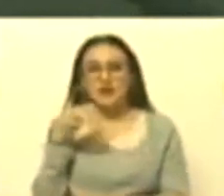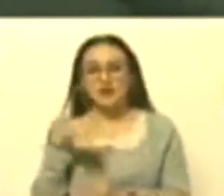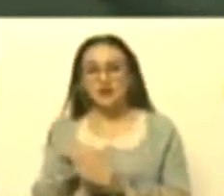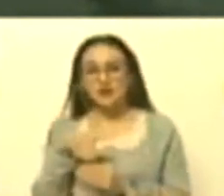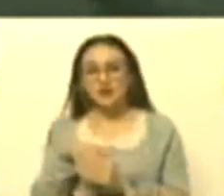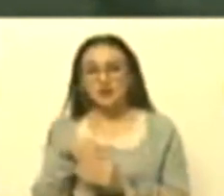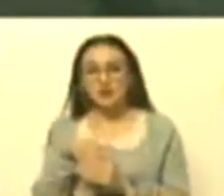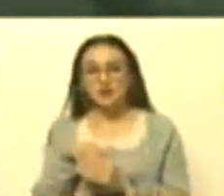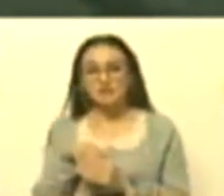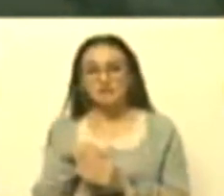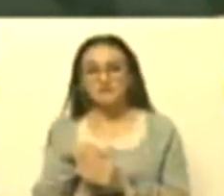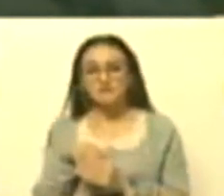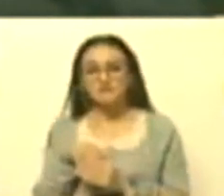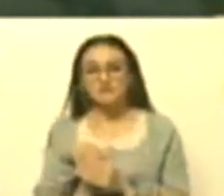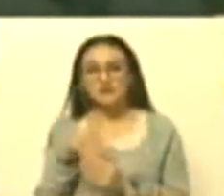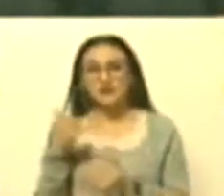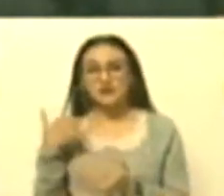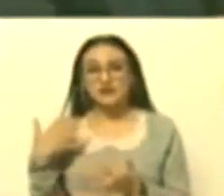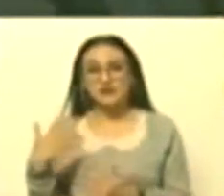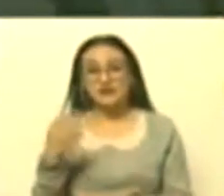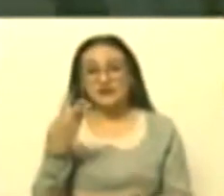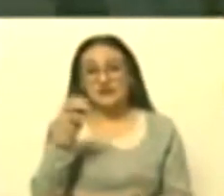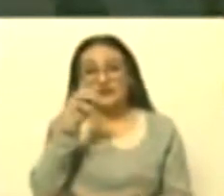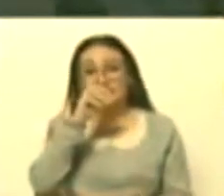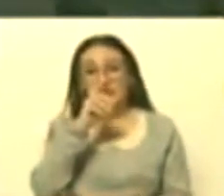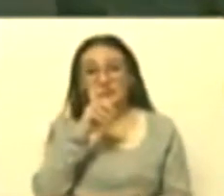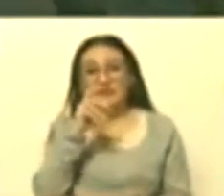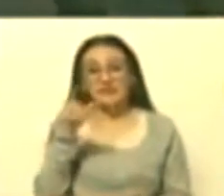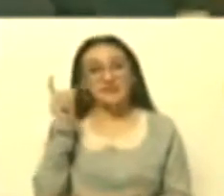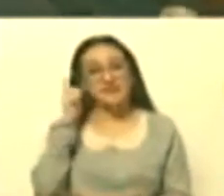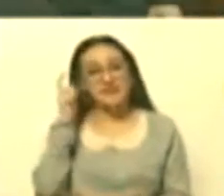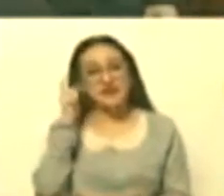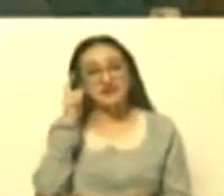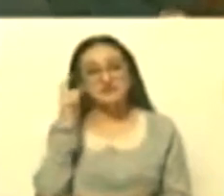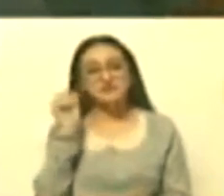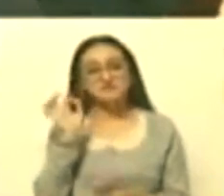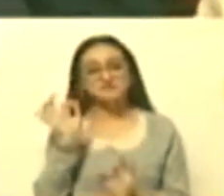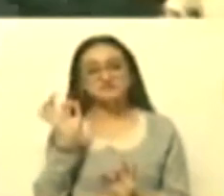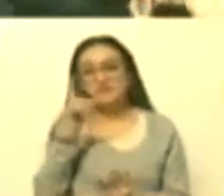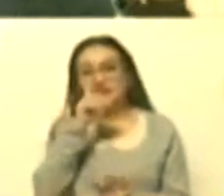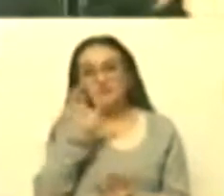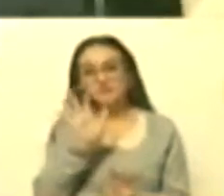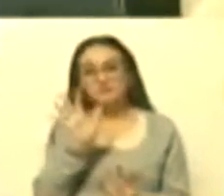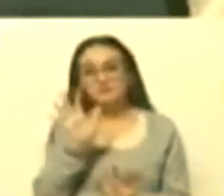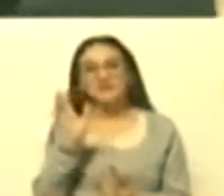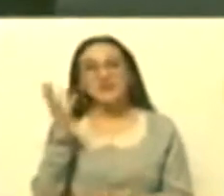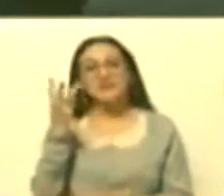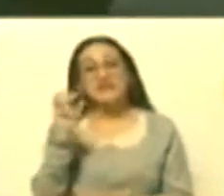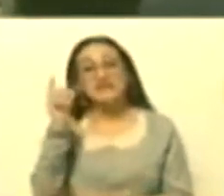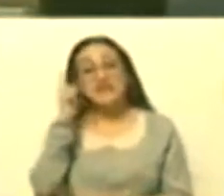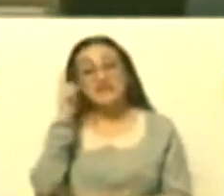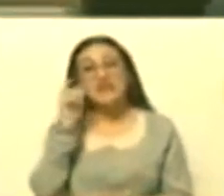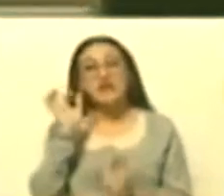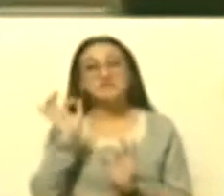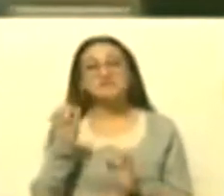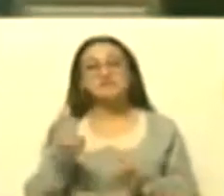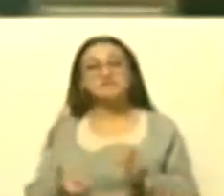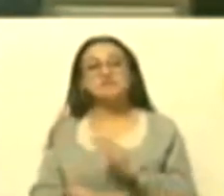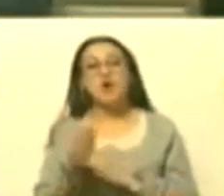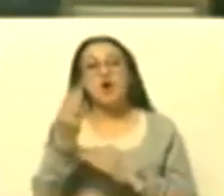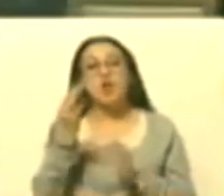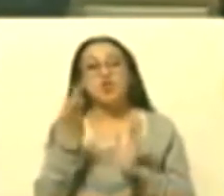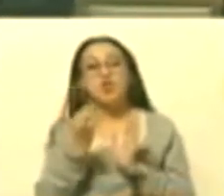electoral, y que en estos 30 días podamos definir, de esos 30 días salga un documento